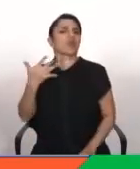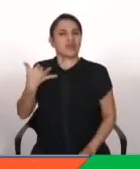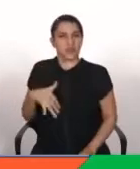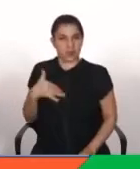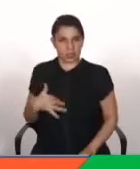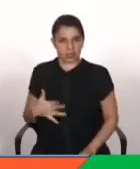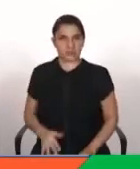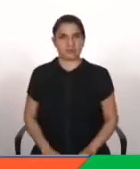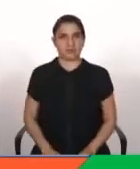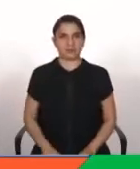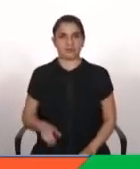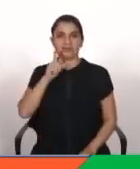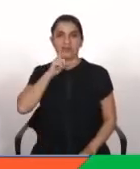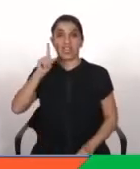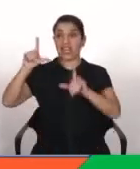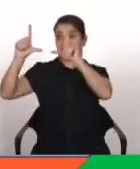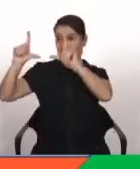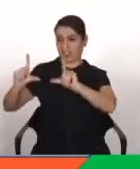¿Quién parte?